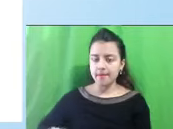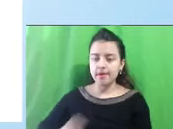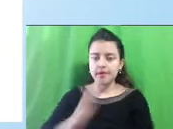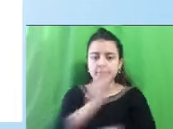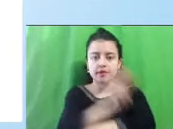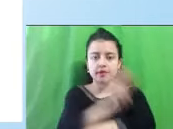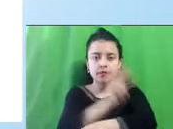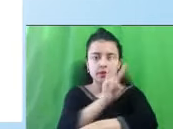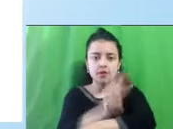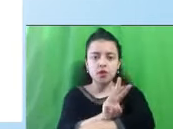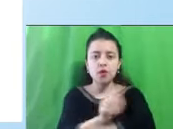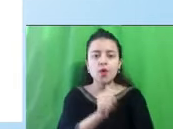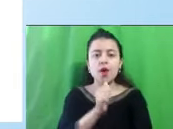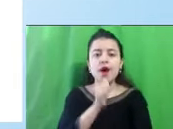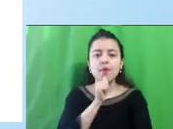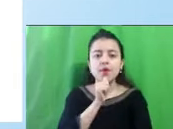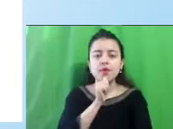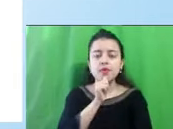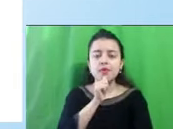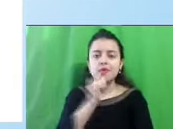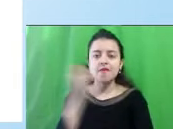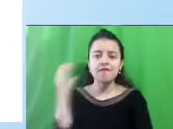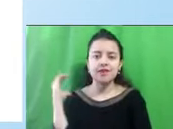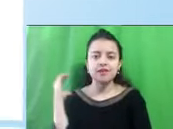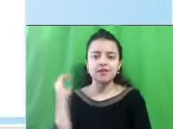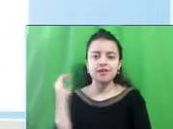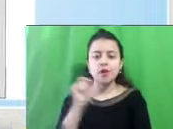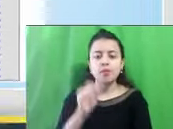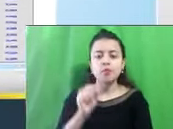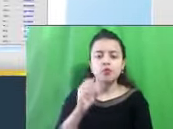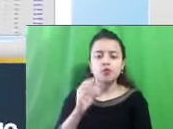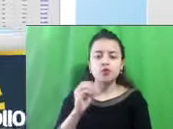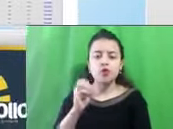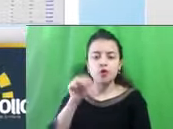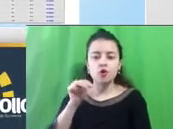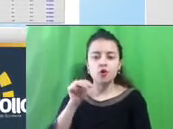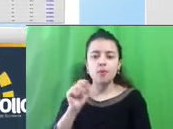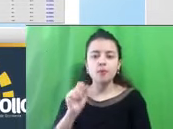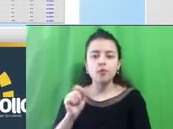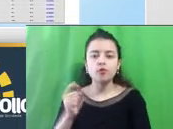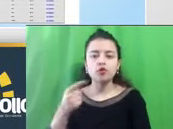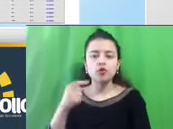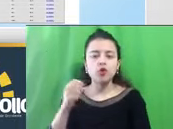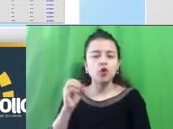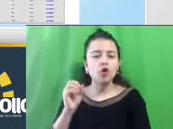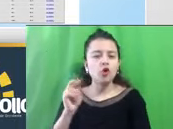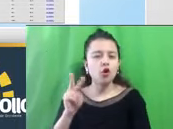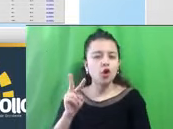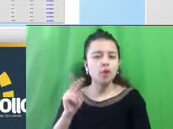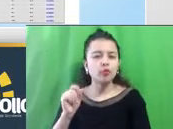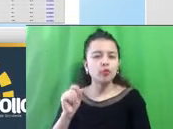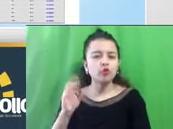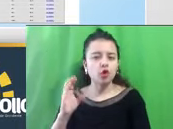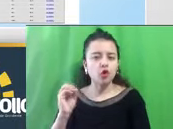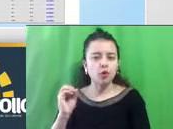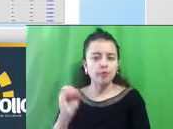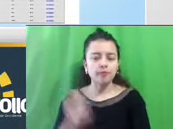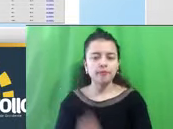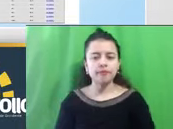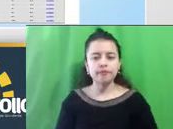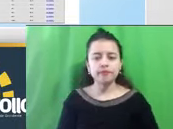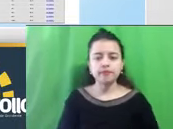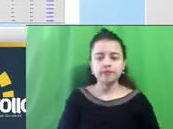www.acueductofacatativá.gob.co. Cada uno de estos porcentajes, toda la información de ley de transparencia, toda la información de la empresa, los